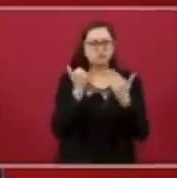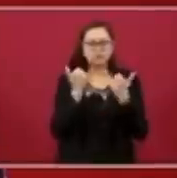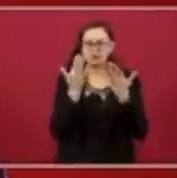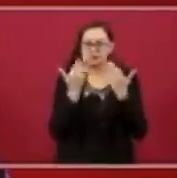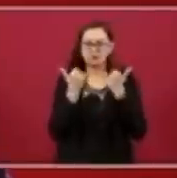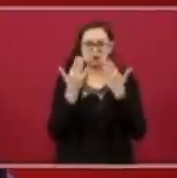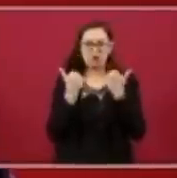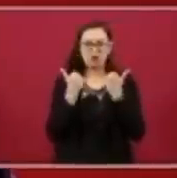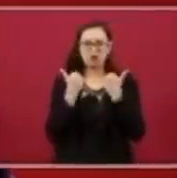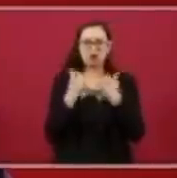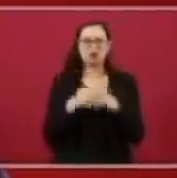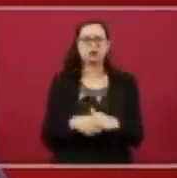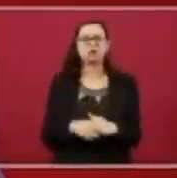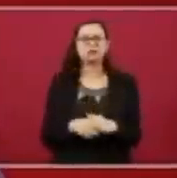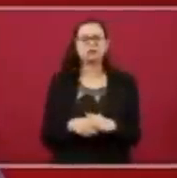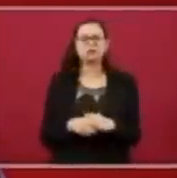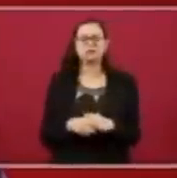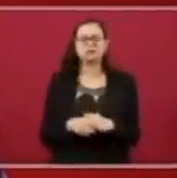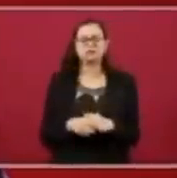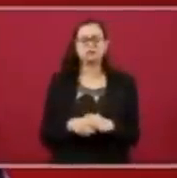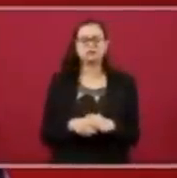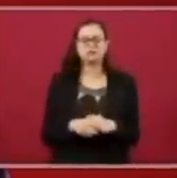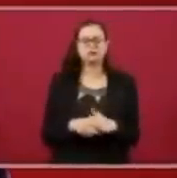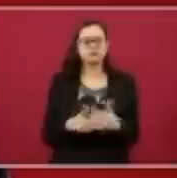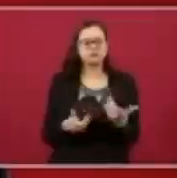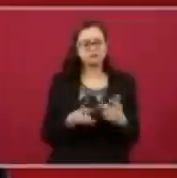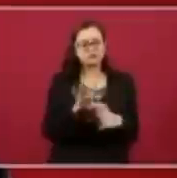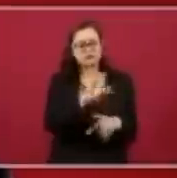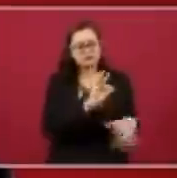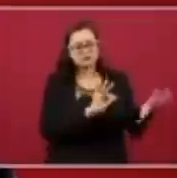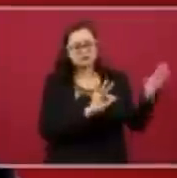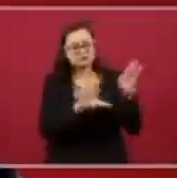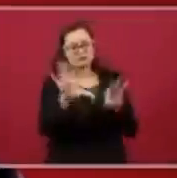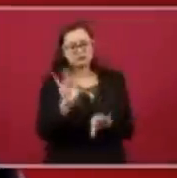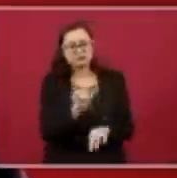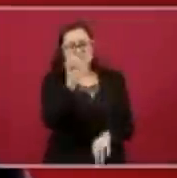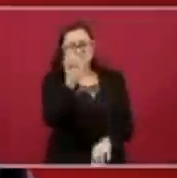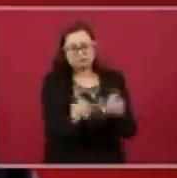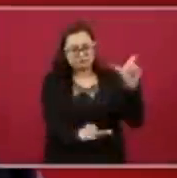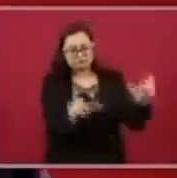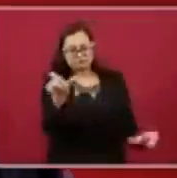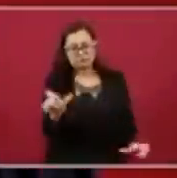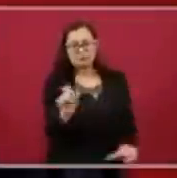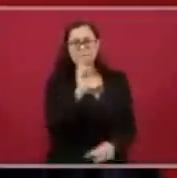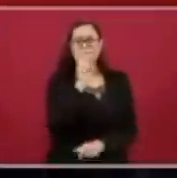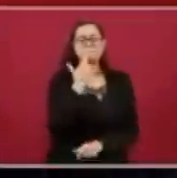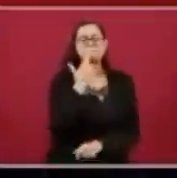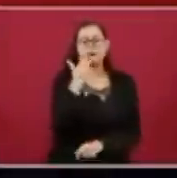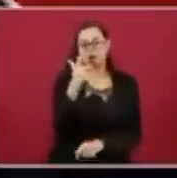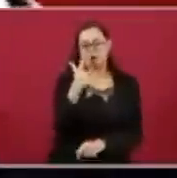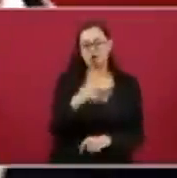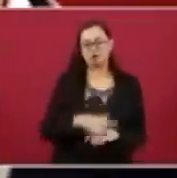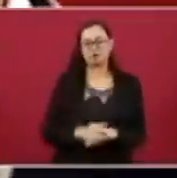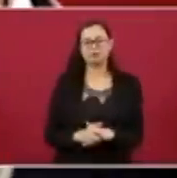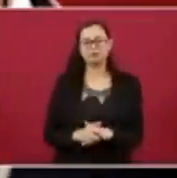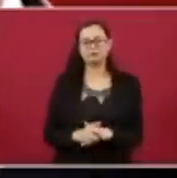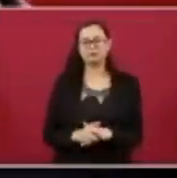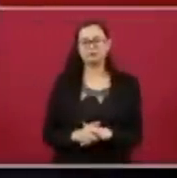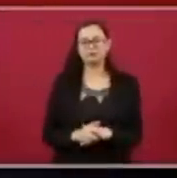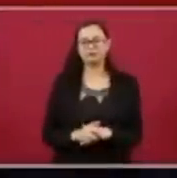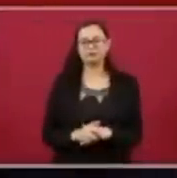que está buscando que sean los mejores, independientemente de